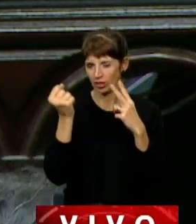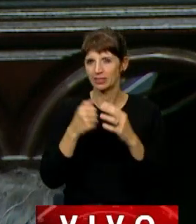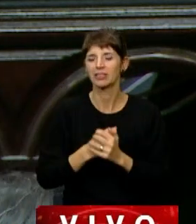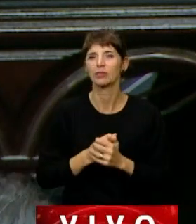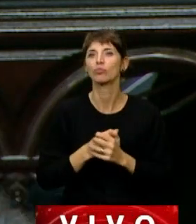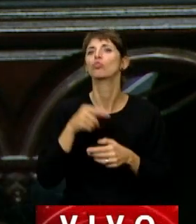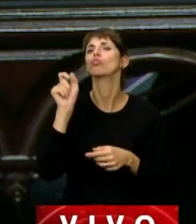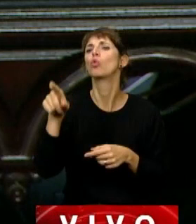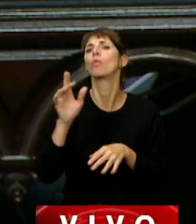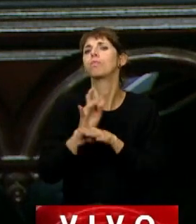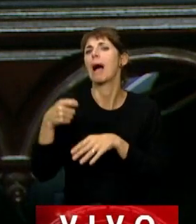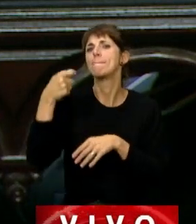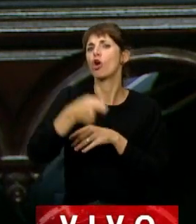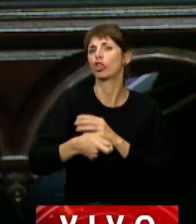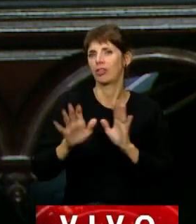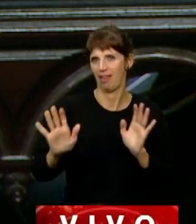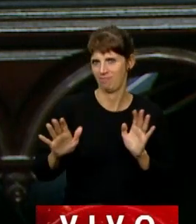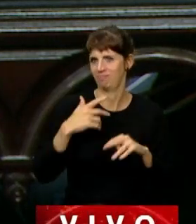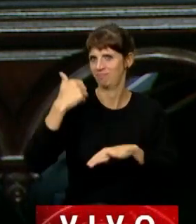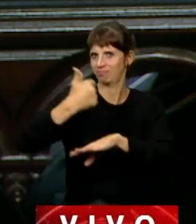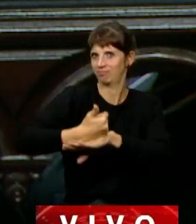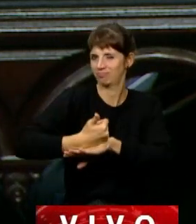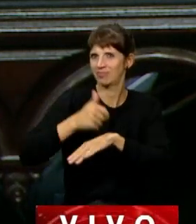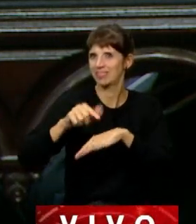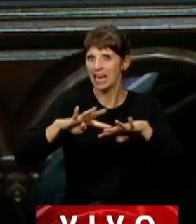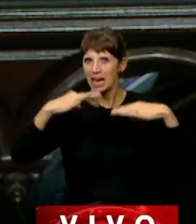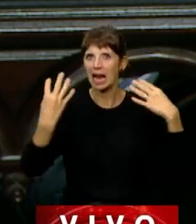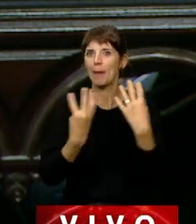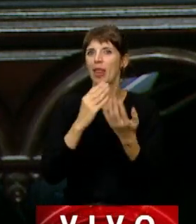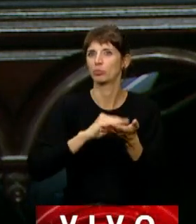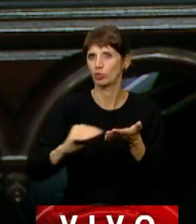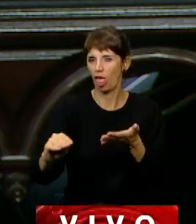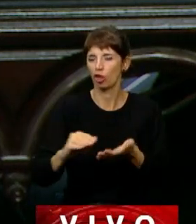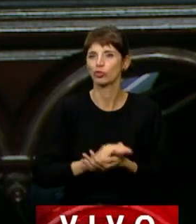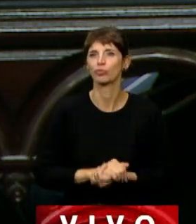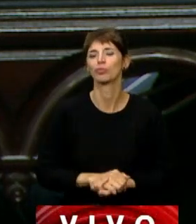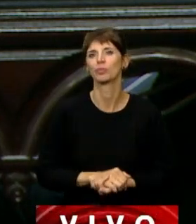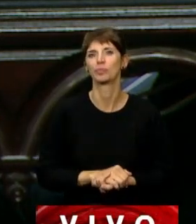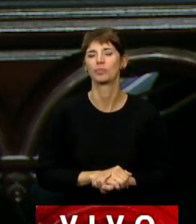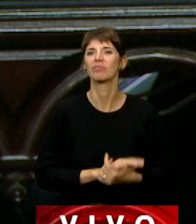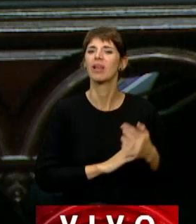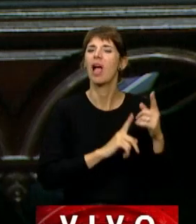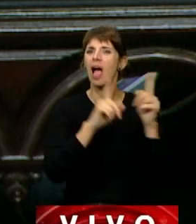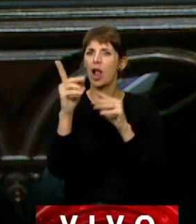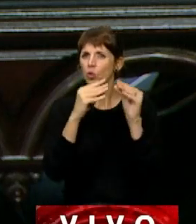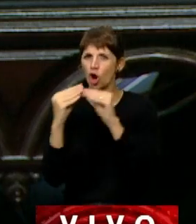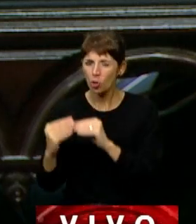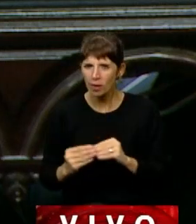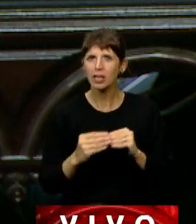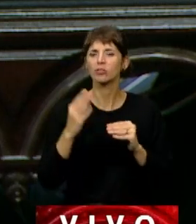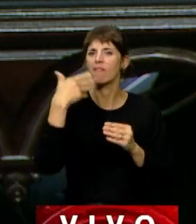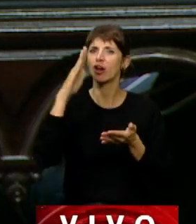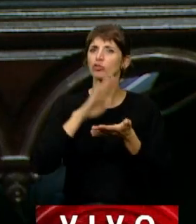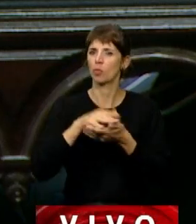su aporte viniendo aquí a la Cámara de Diputados. Algunos de mis compañeros hablaron de